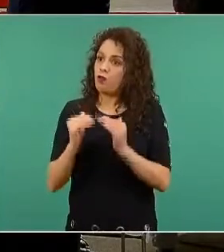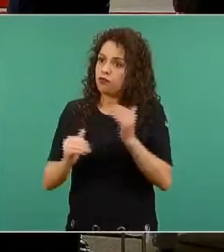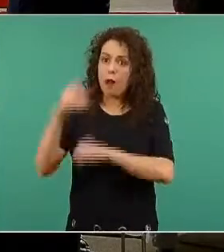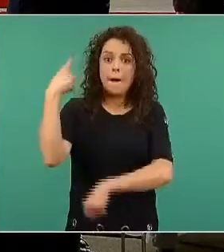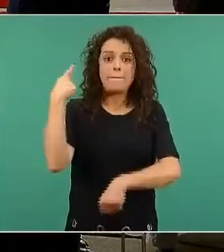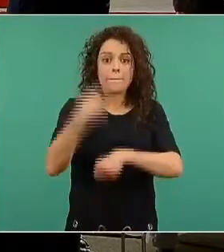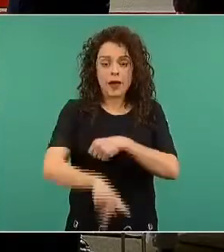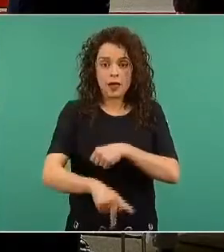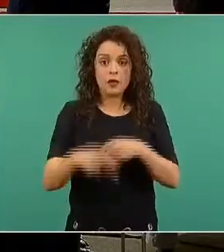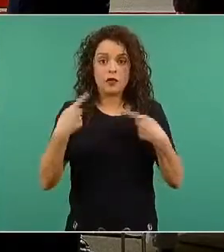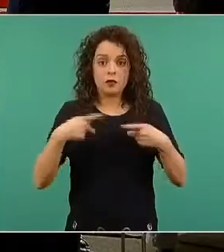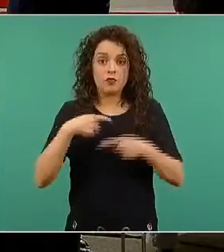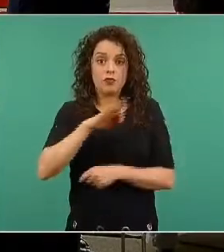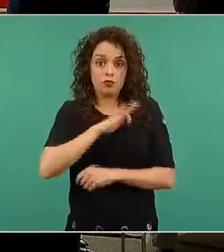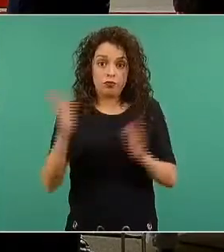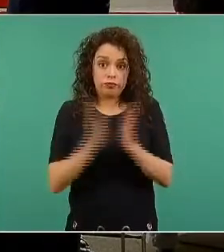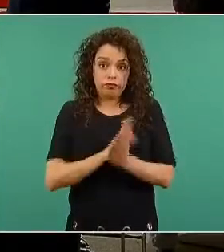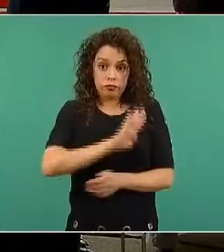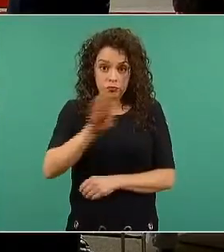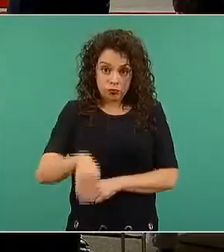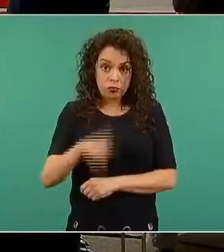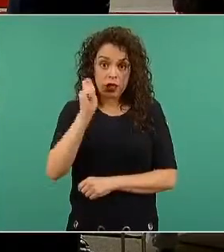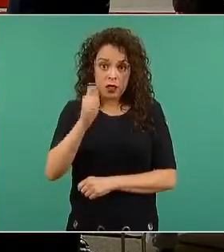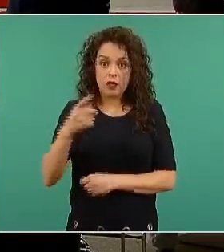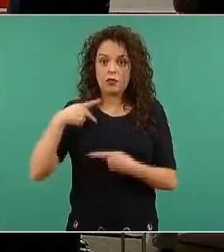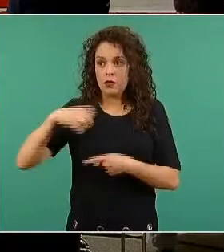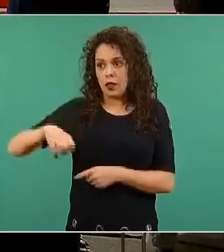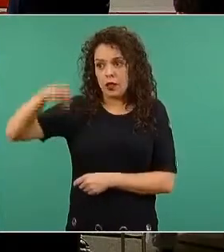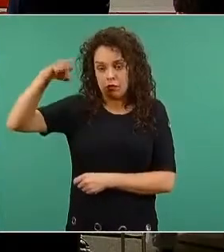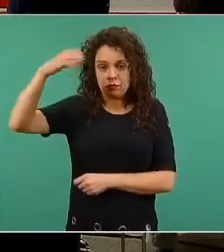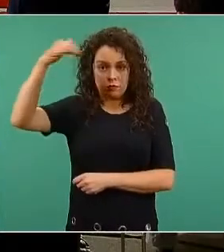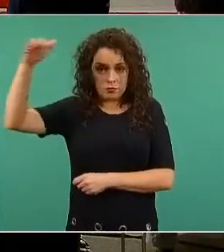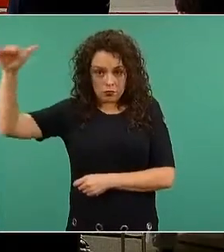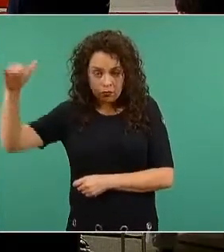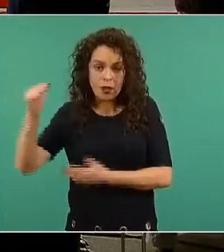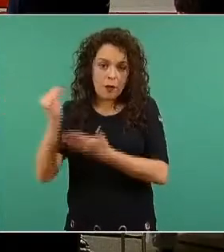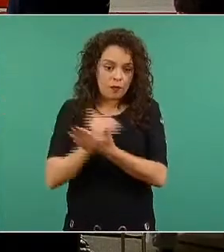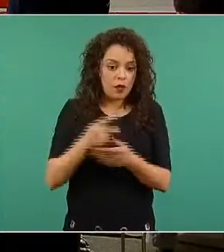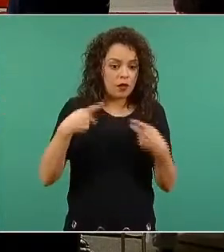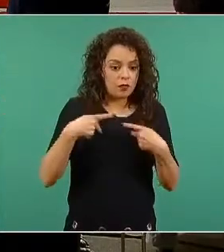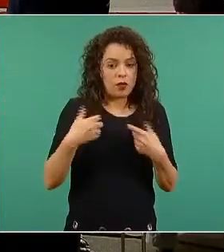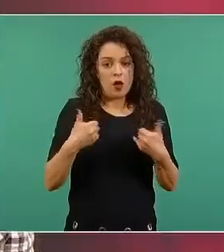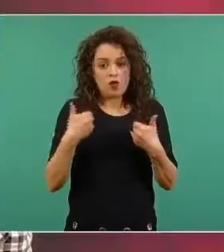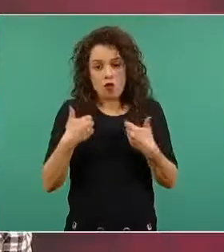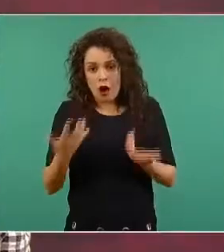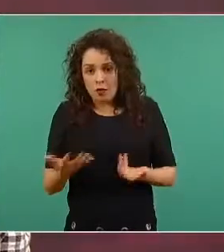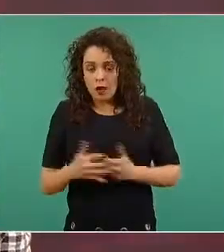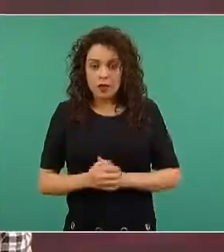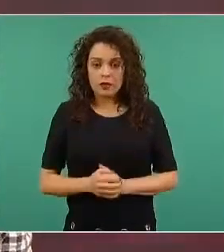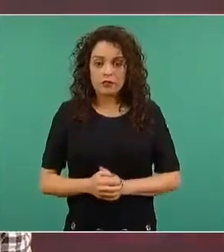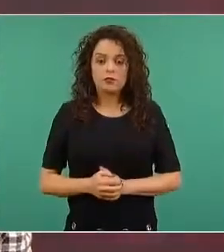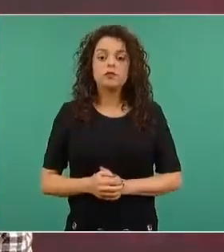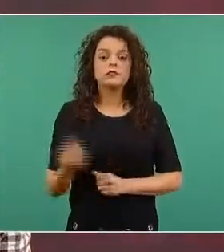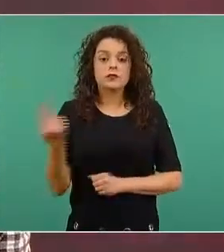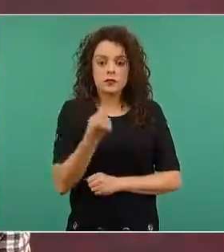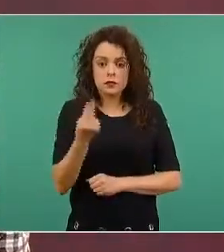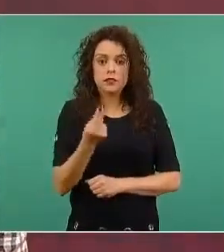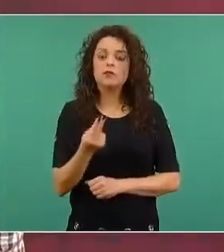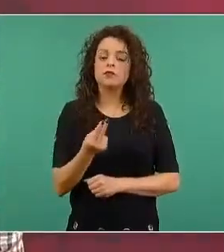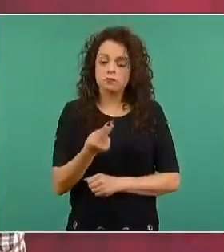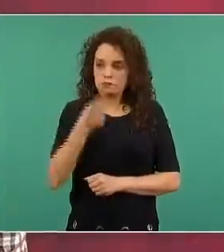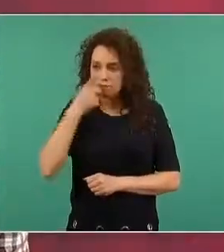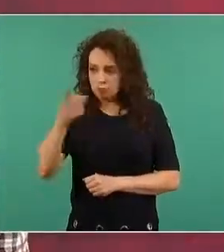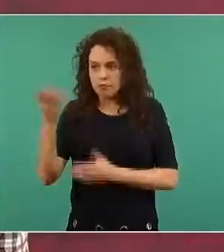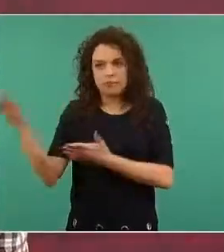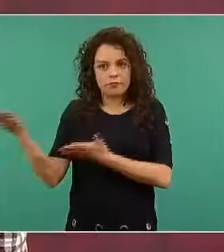las personas adultas mayores comparadas con las personas más jóvenes y invitarles a que se vacunen.